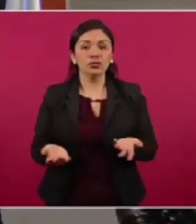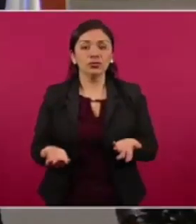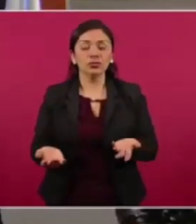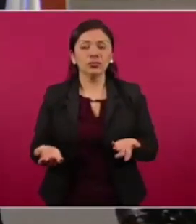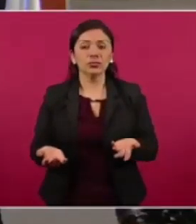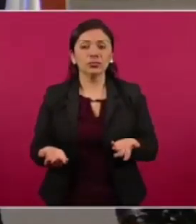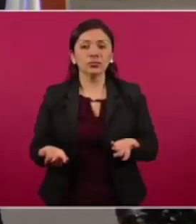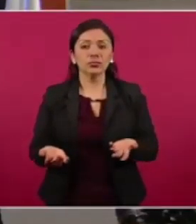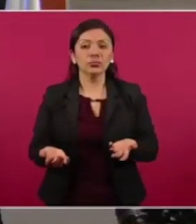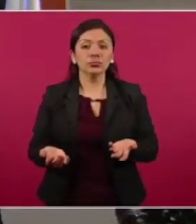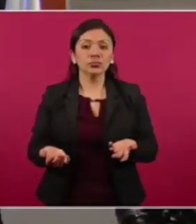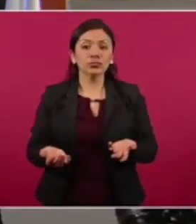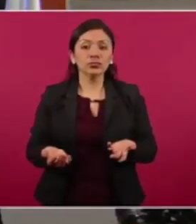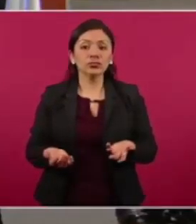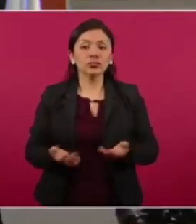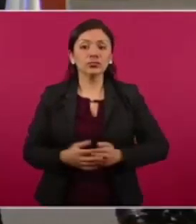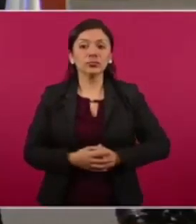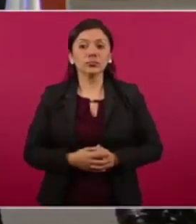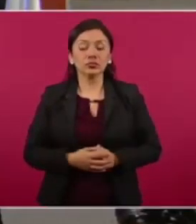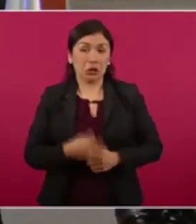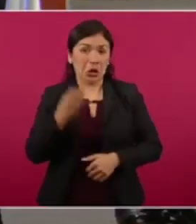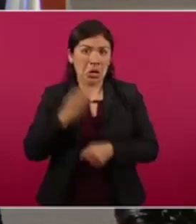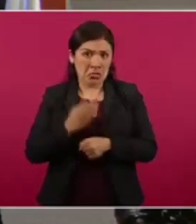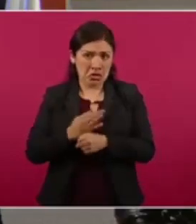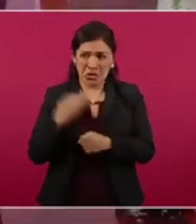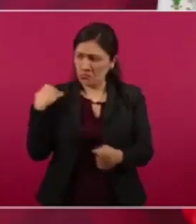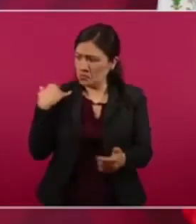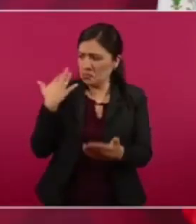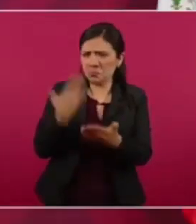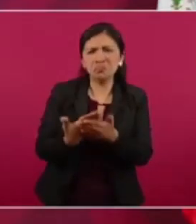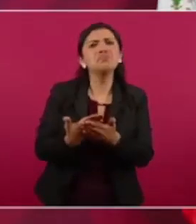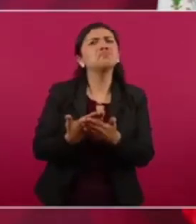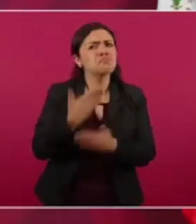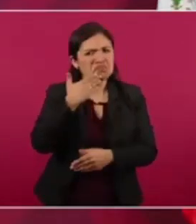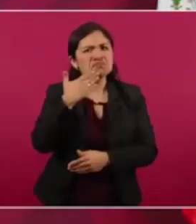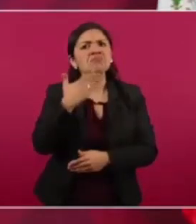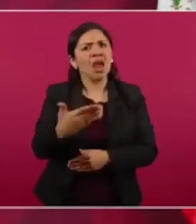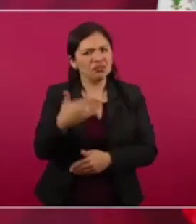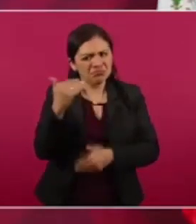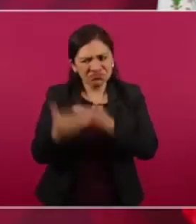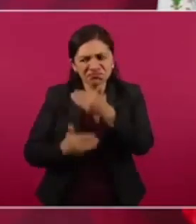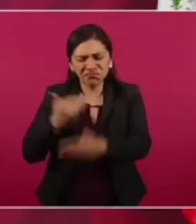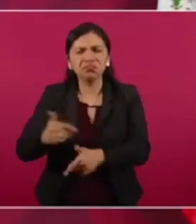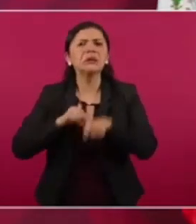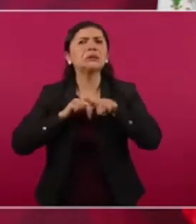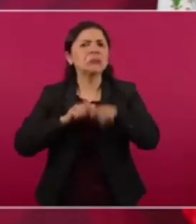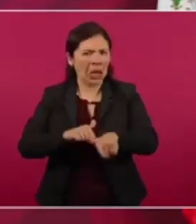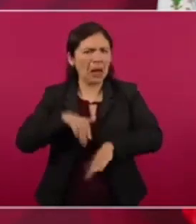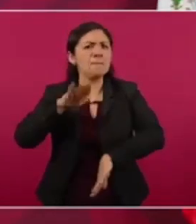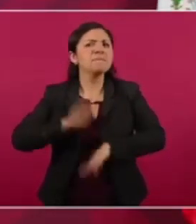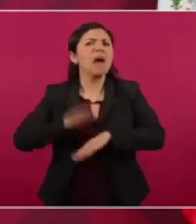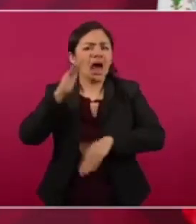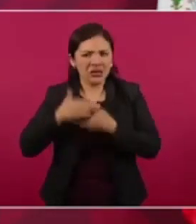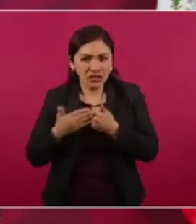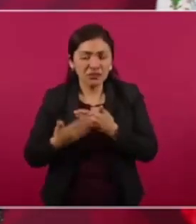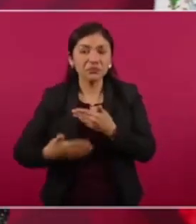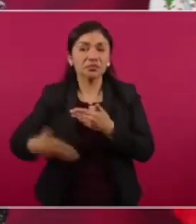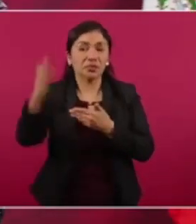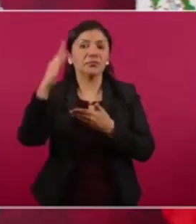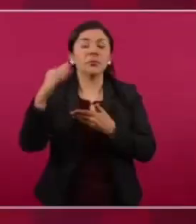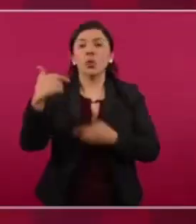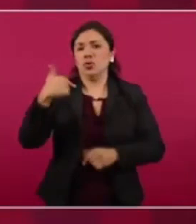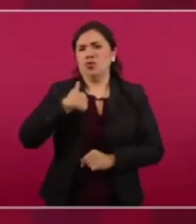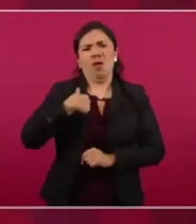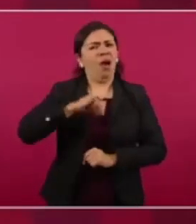y van muy bien las cosas y vamos a seguir adelante y nunca voy a